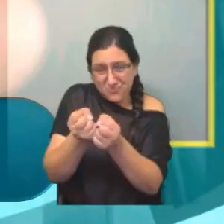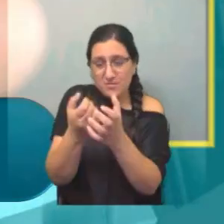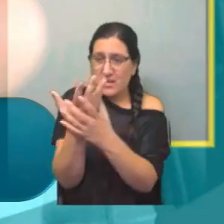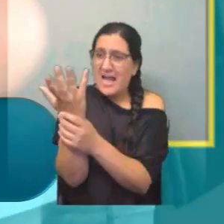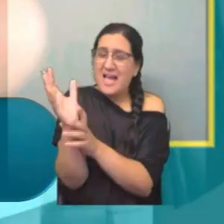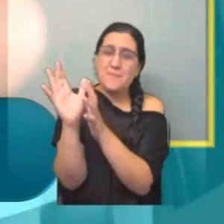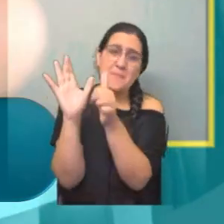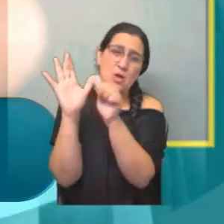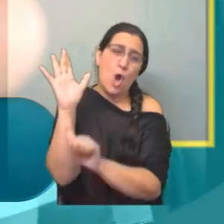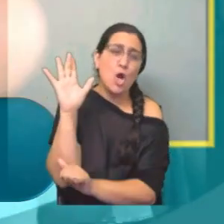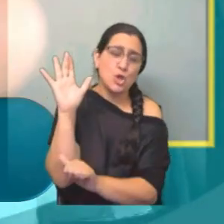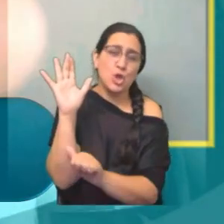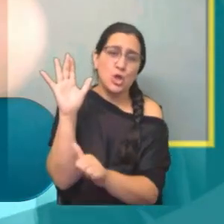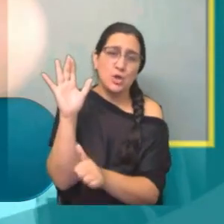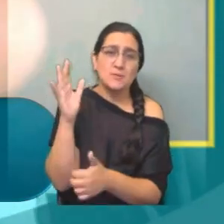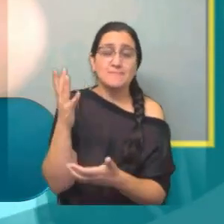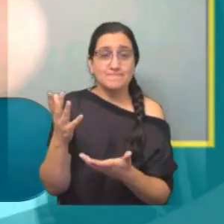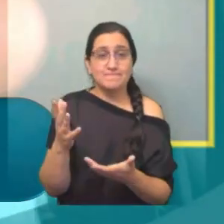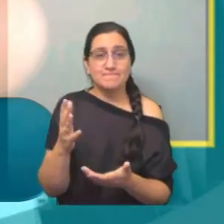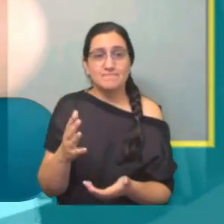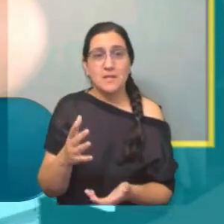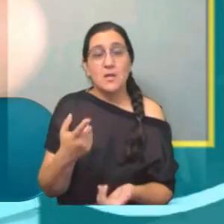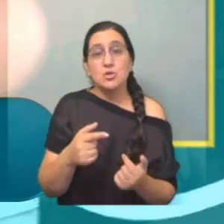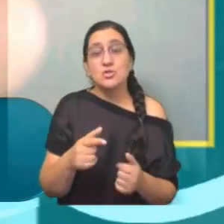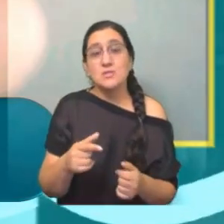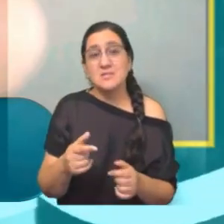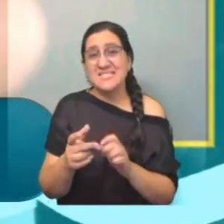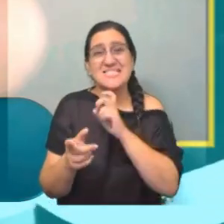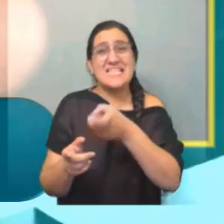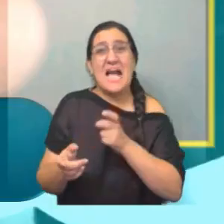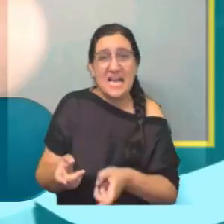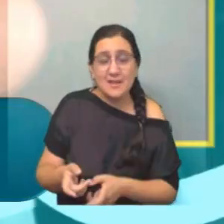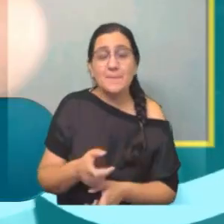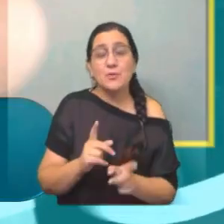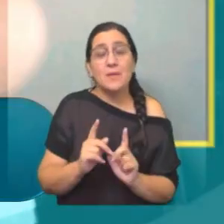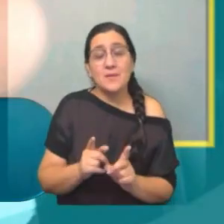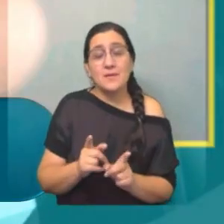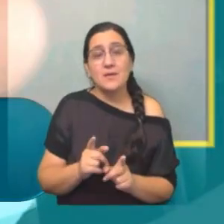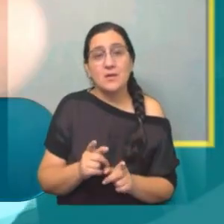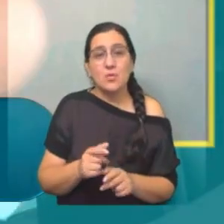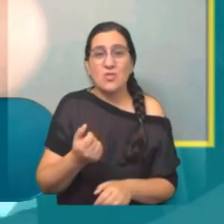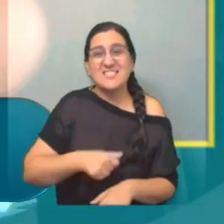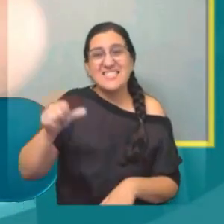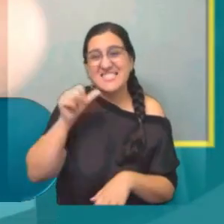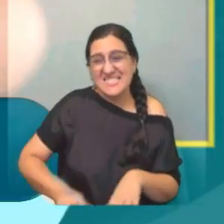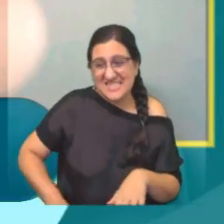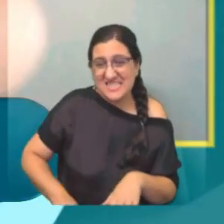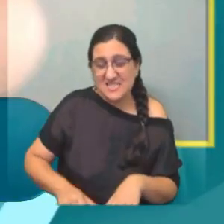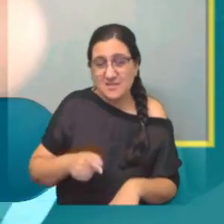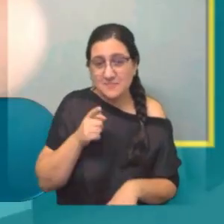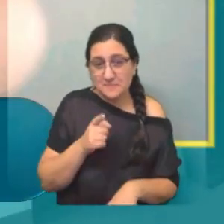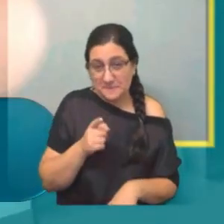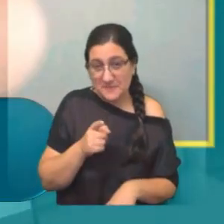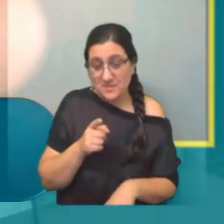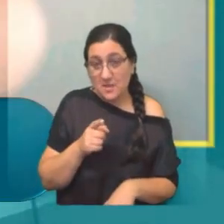vaso, se corta la mano, bueno, acciones inmediatas ahí en lo que tiene que ver con el sangrado, pero también después, cuando quedan este tipo de cicatrices, ahí estamos viendo,